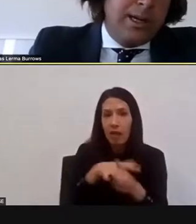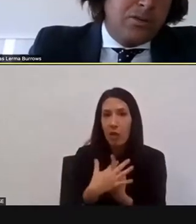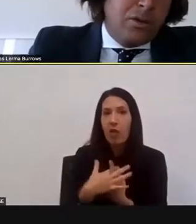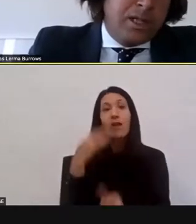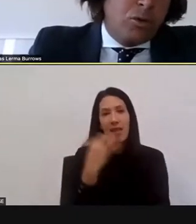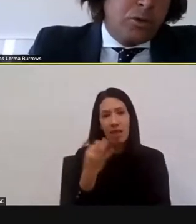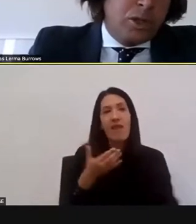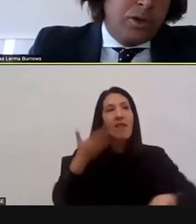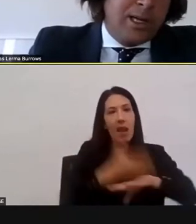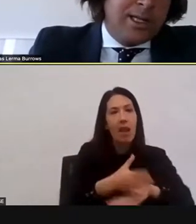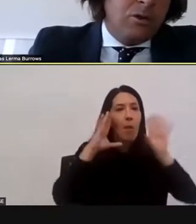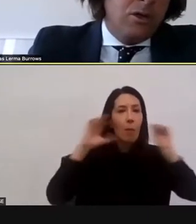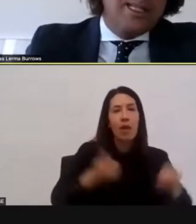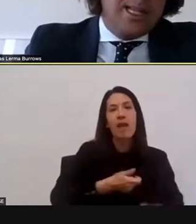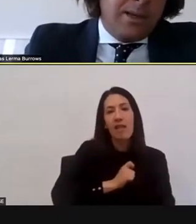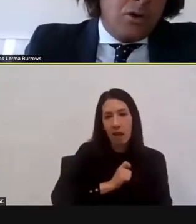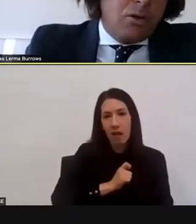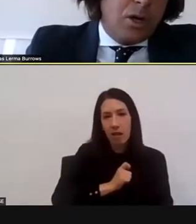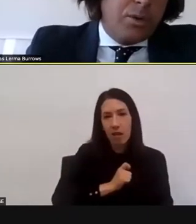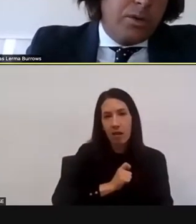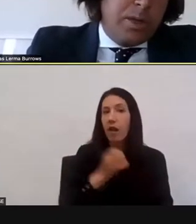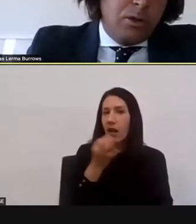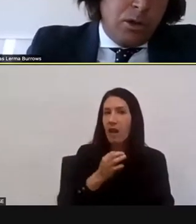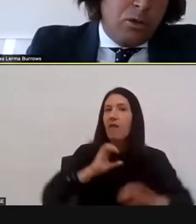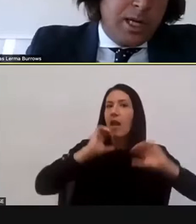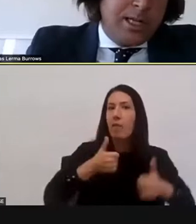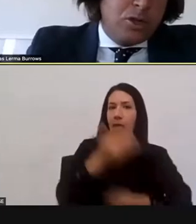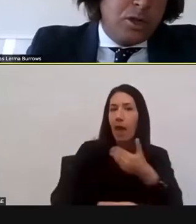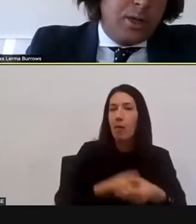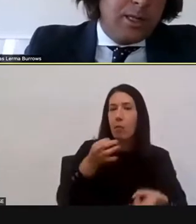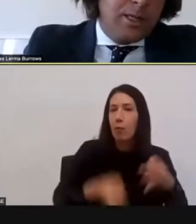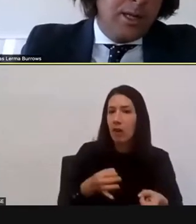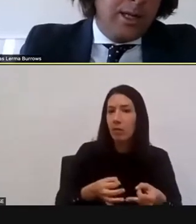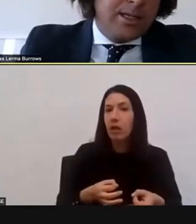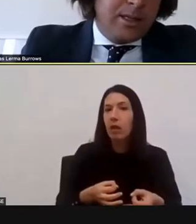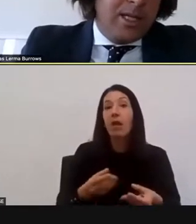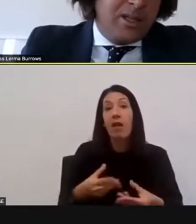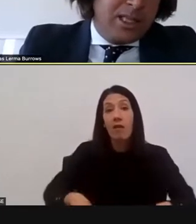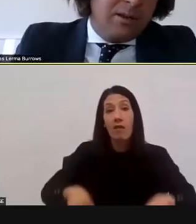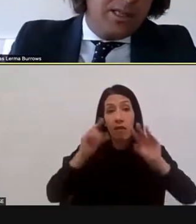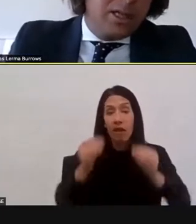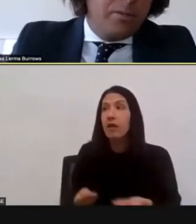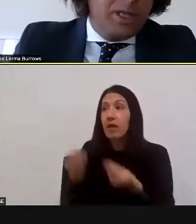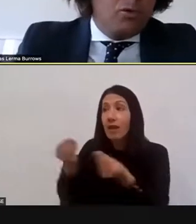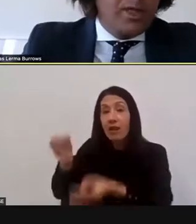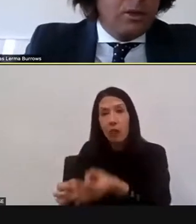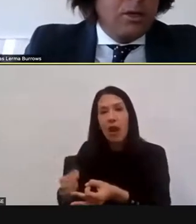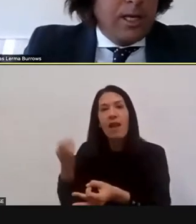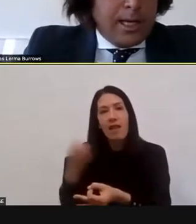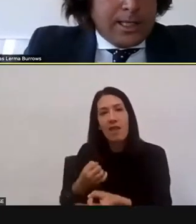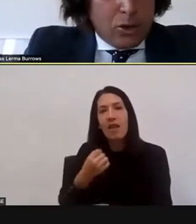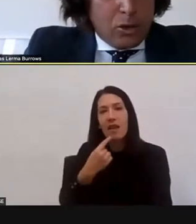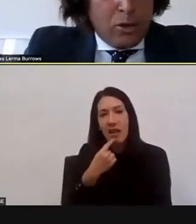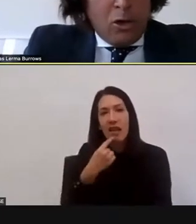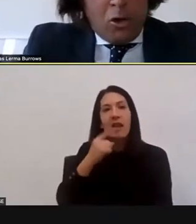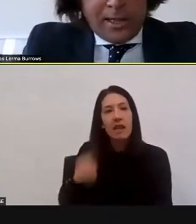a las fuerzas y cuerpos de seguridad del Estado, se debe incoar un procedimiento y luego ya serán los tribunales quienes determinen si efectivamente se ha cometido o no un delito, en este